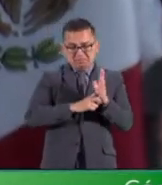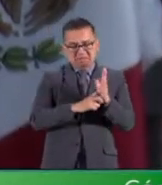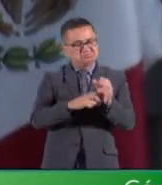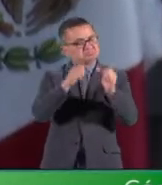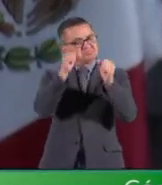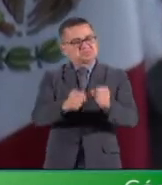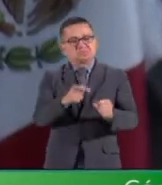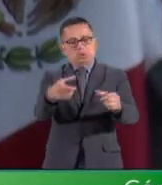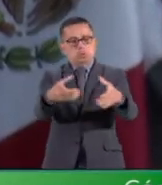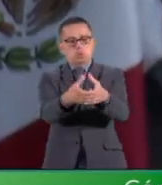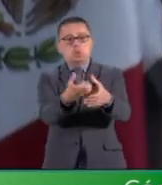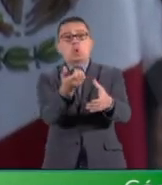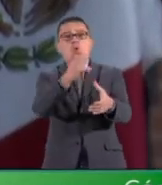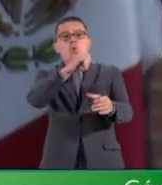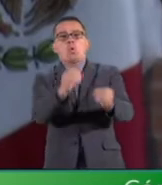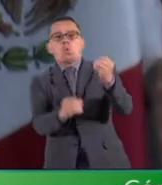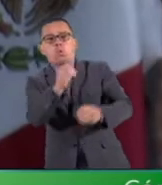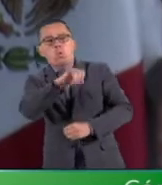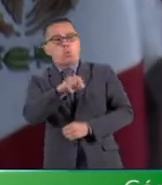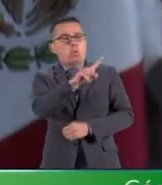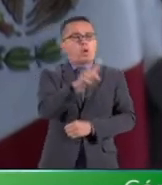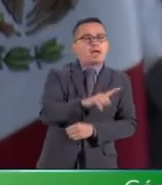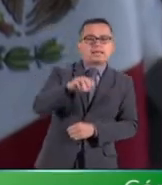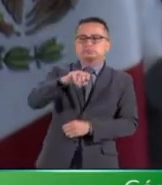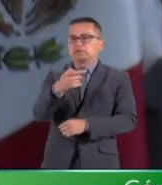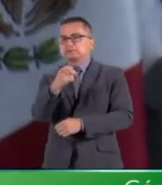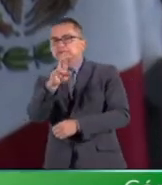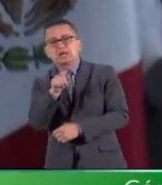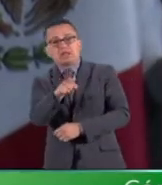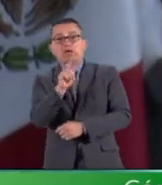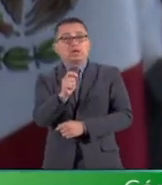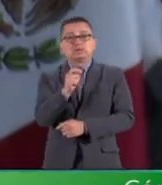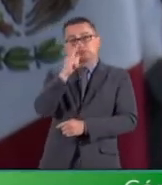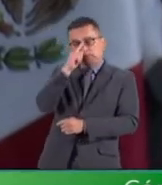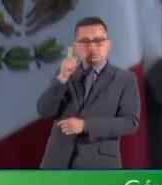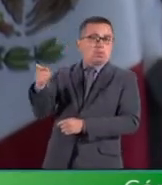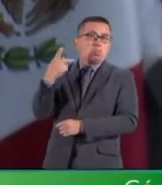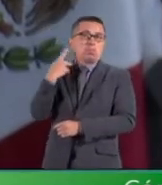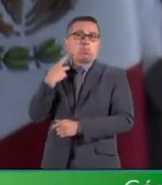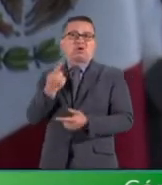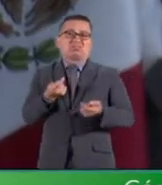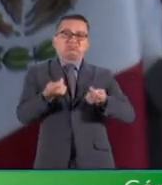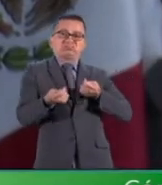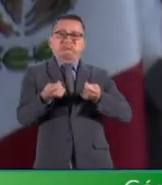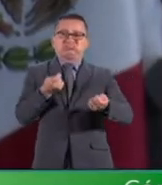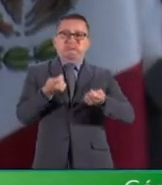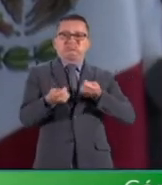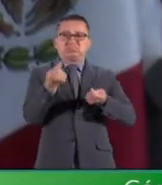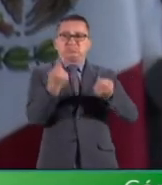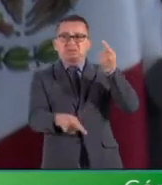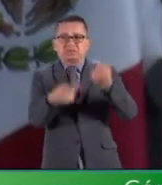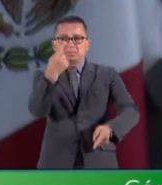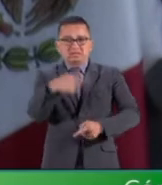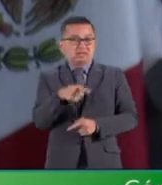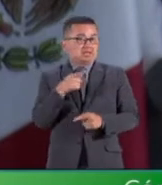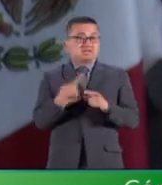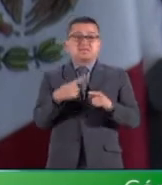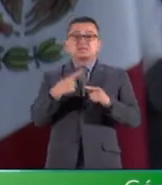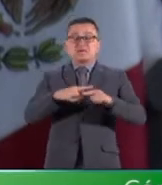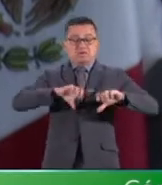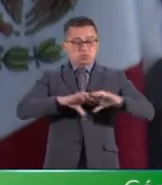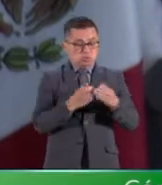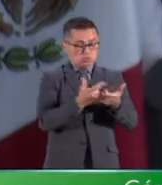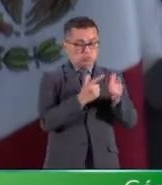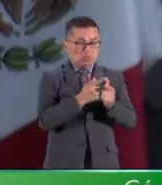van a terminar siendo simples rehenes del poder político de los partidos. México